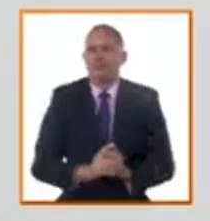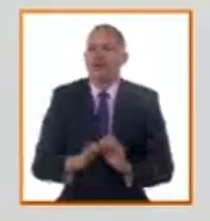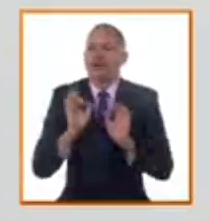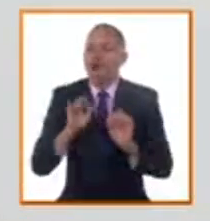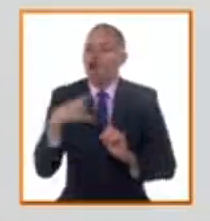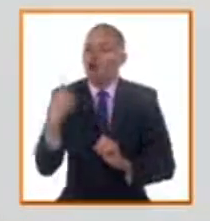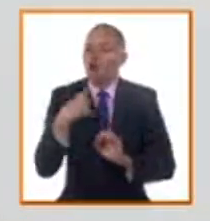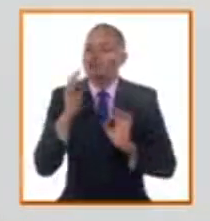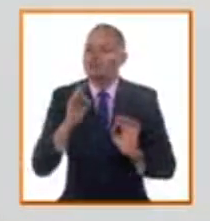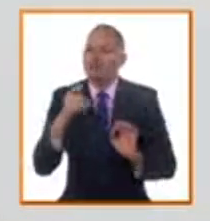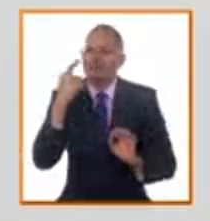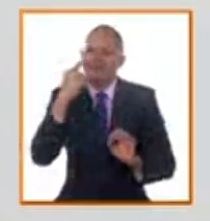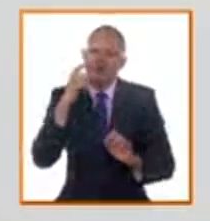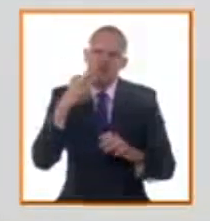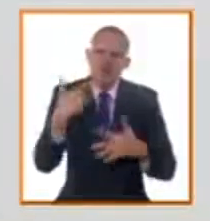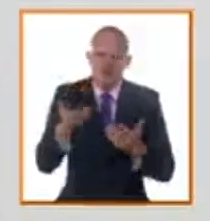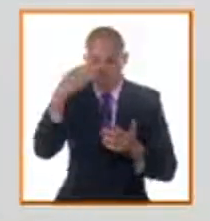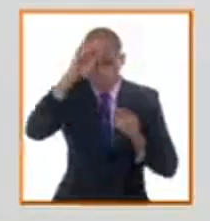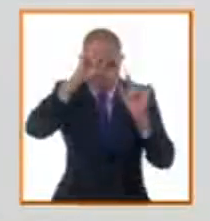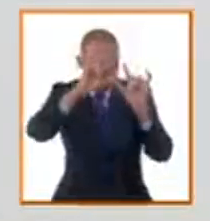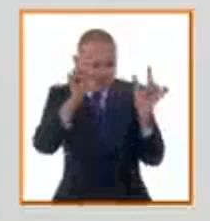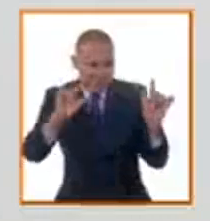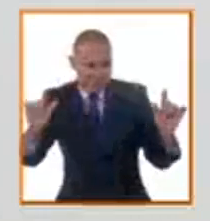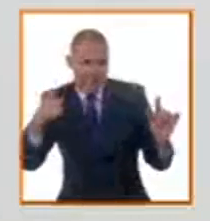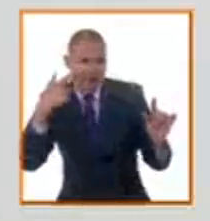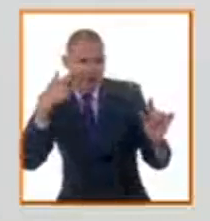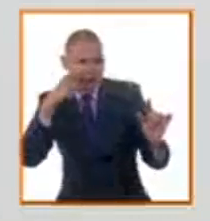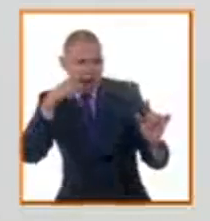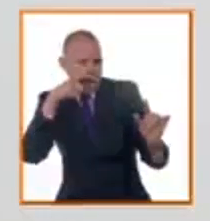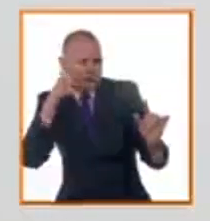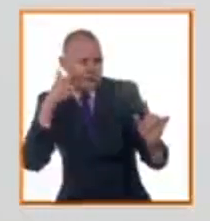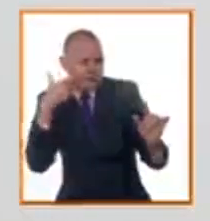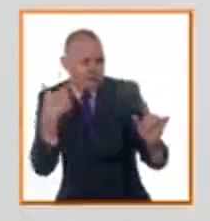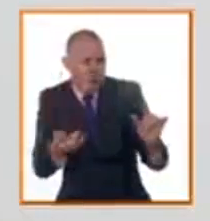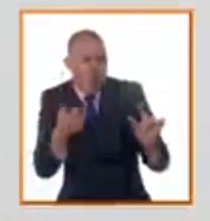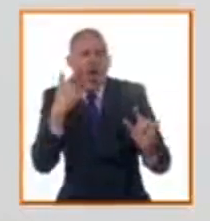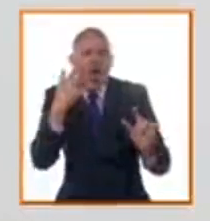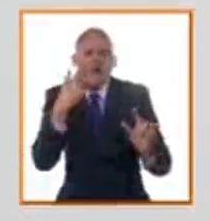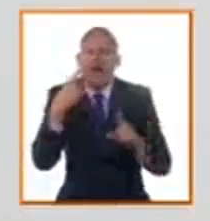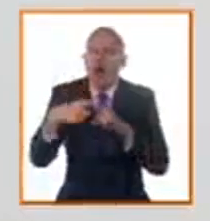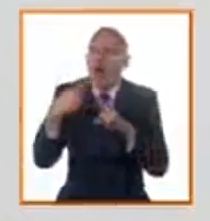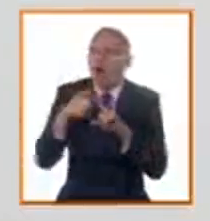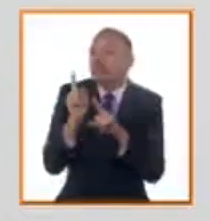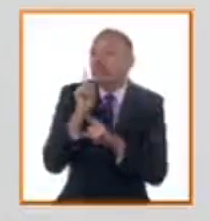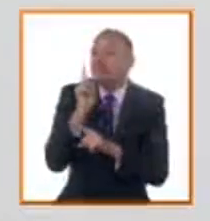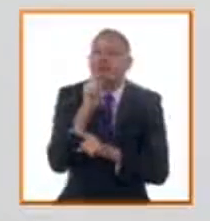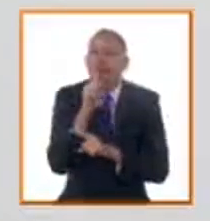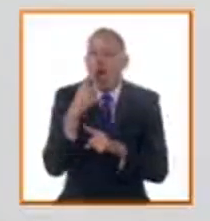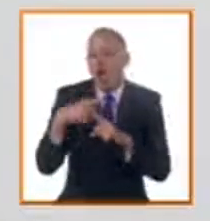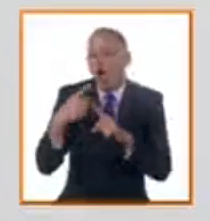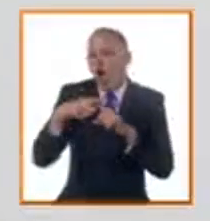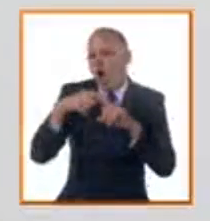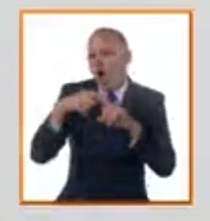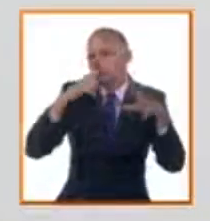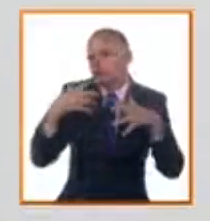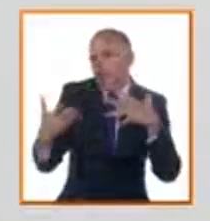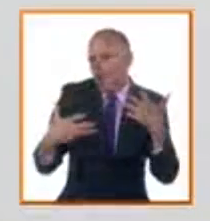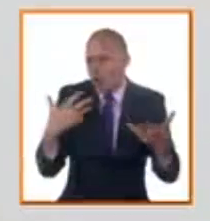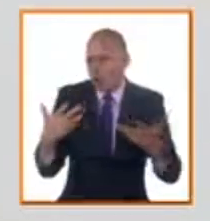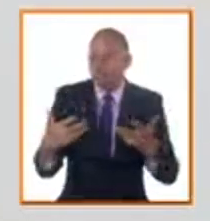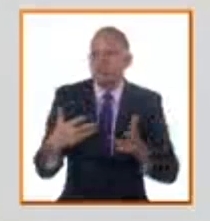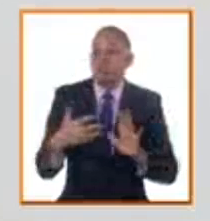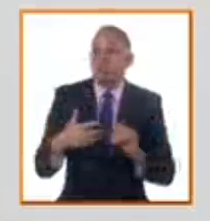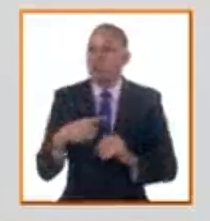afectando el territorio cubano y cuáles van a ser su incidencia sobre nuestro país. Y basado en eso, pues nosotros hacíamos un